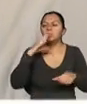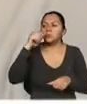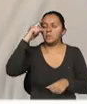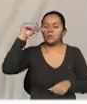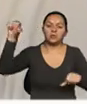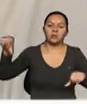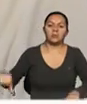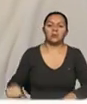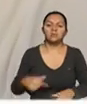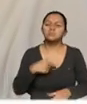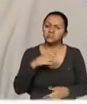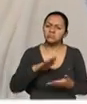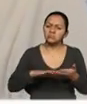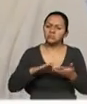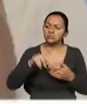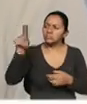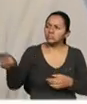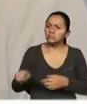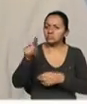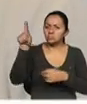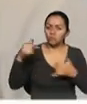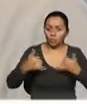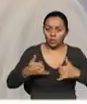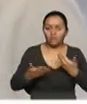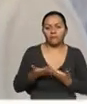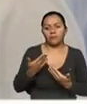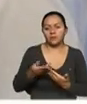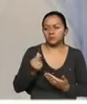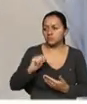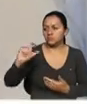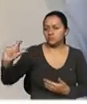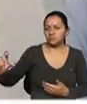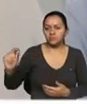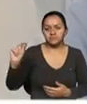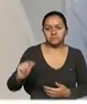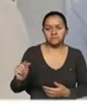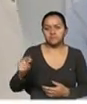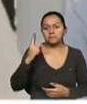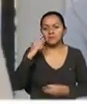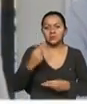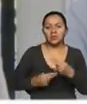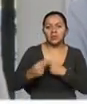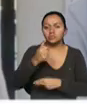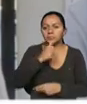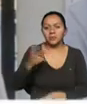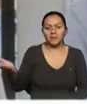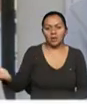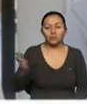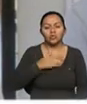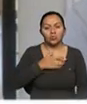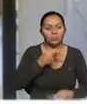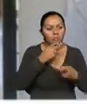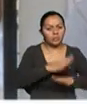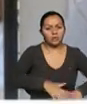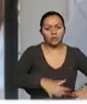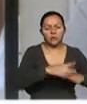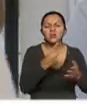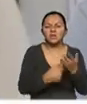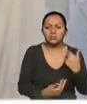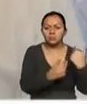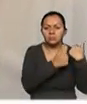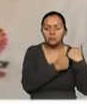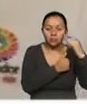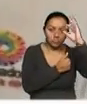obras paradas, etc. Claro, pues si hace rueda moscovita yo tampoco tendría obras paradas y más un negocio privado. Pero si hacemos hospitales, si